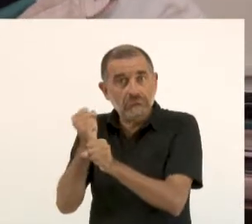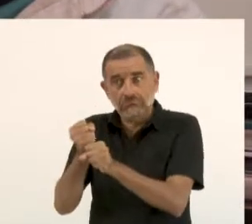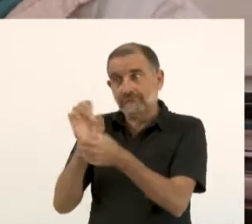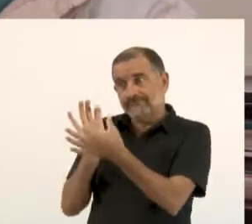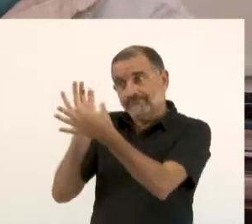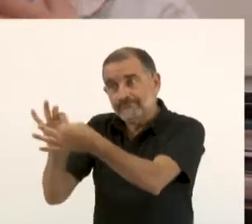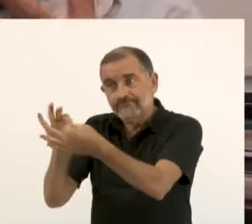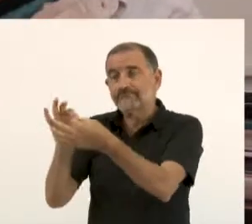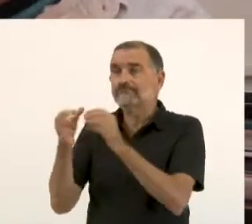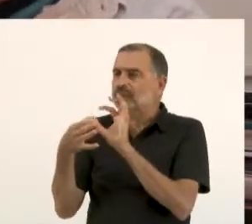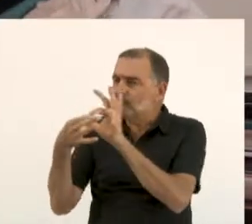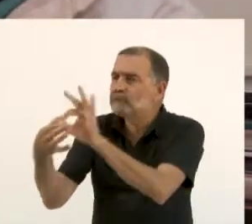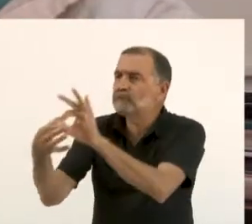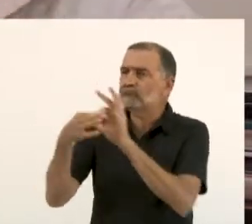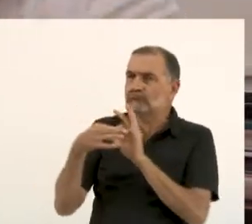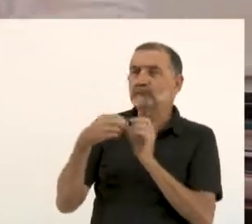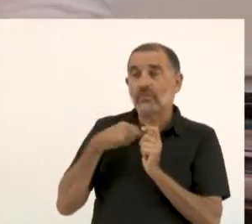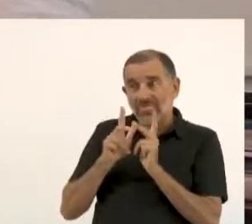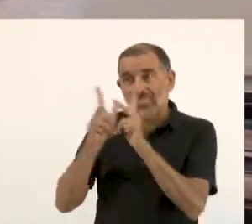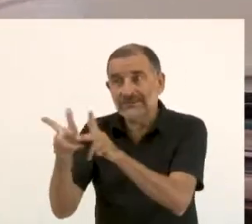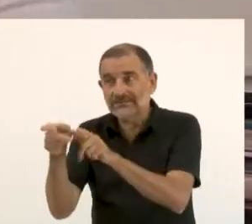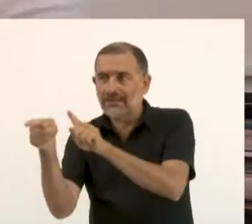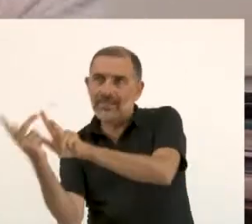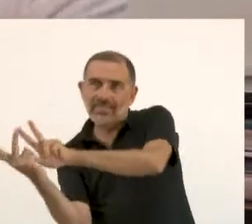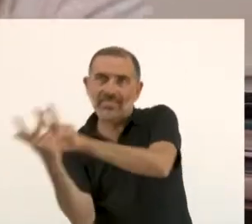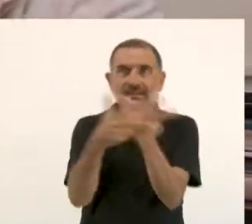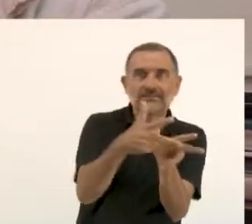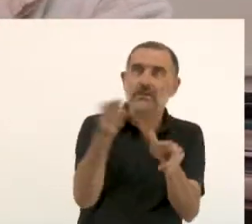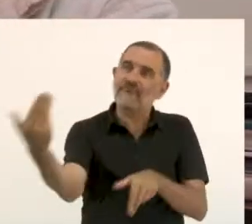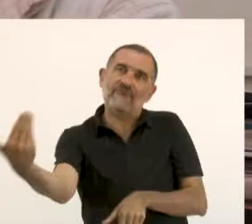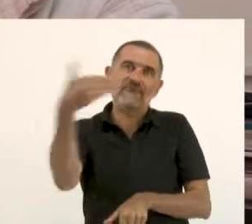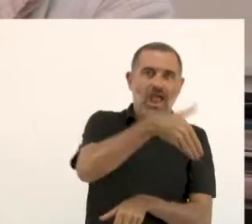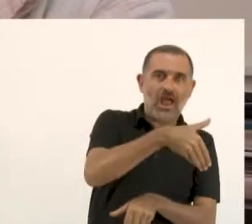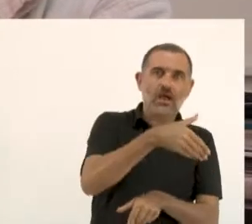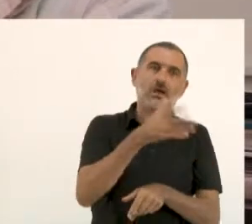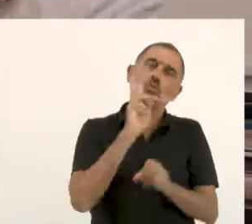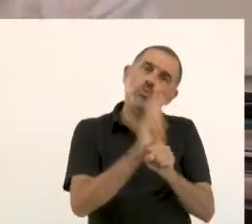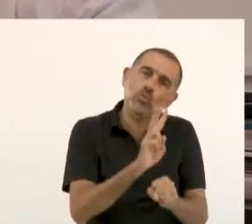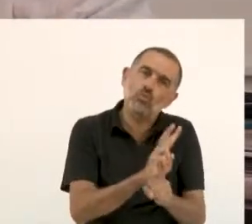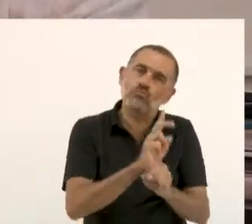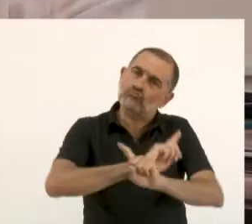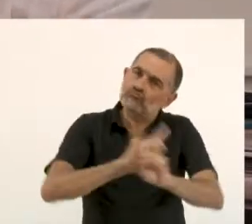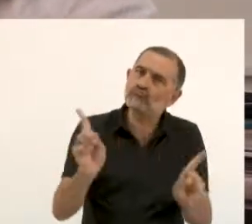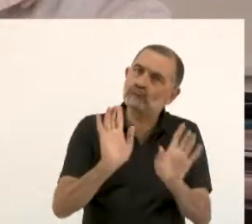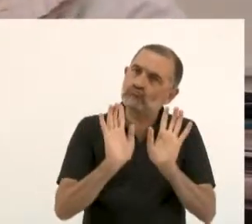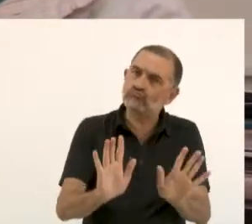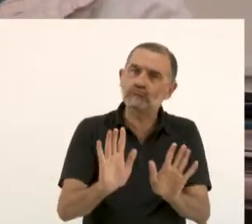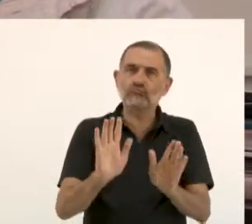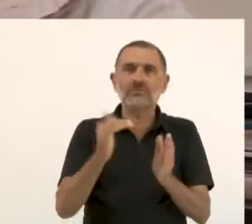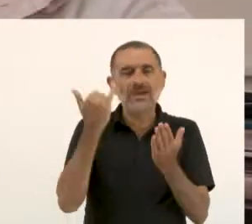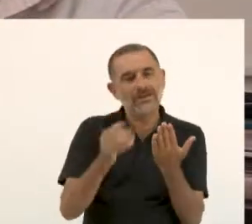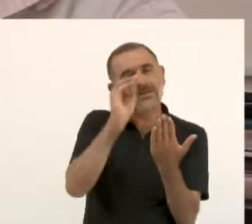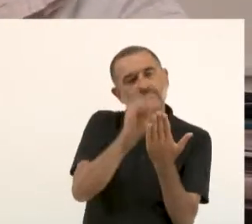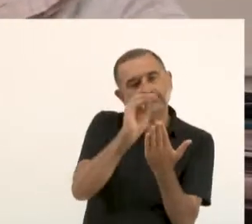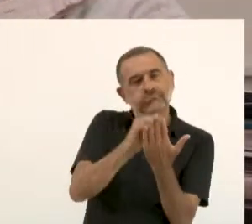tengan conocimiento, así como nosotros lo hacemos. Si ellos encontrasen ciertos restos, ellos tienen una nómina, una